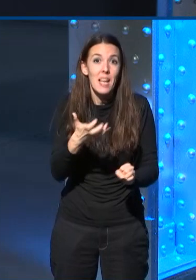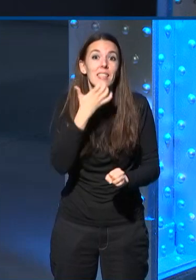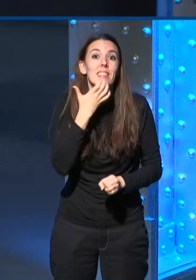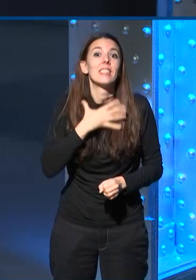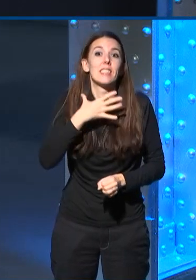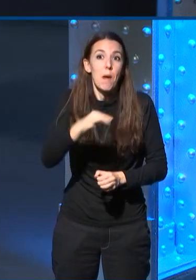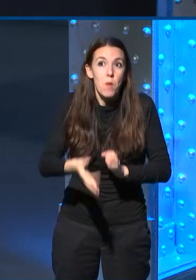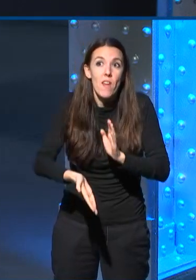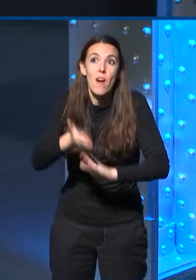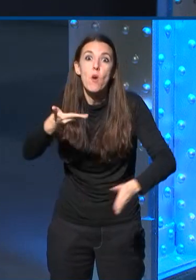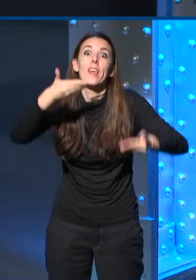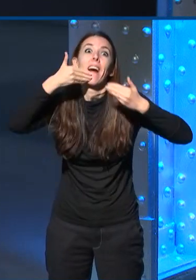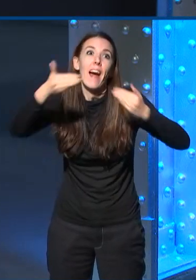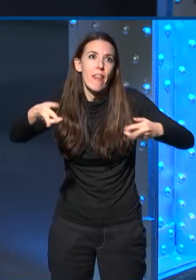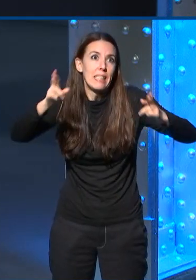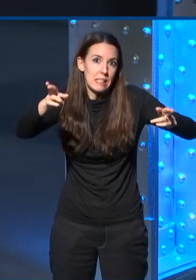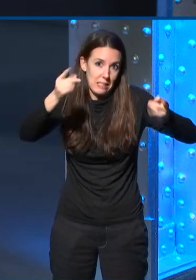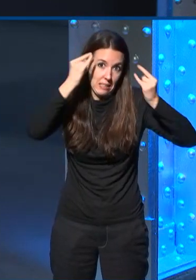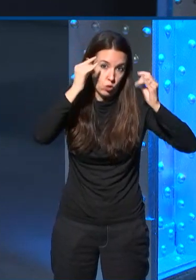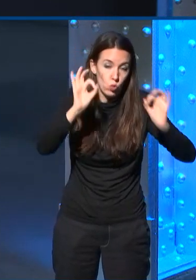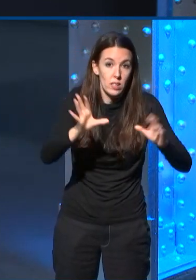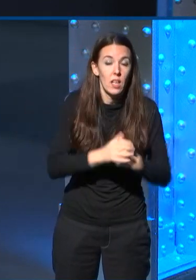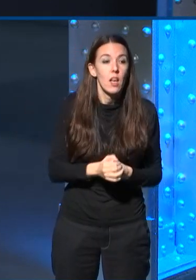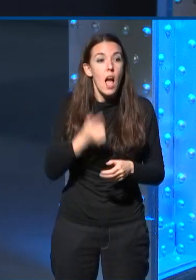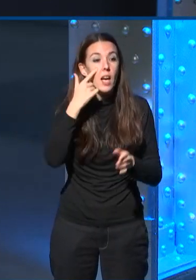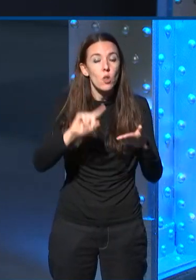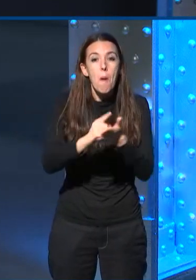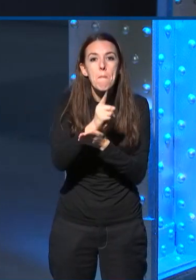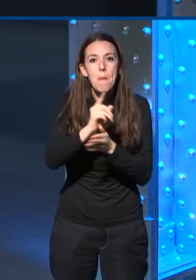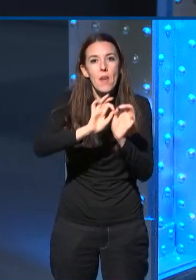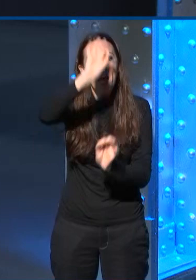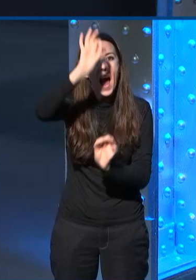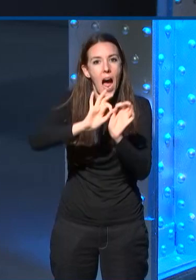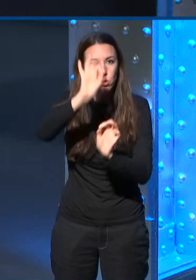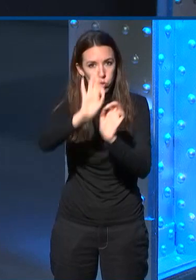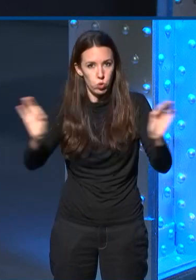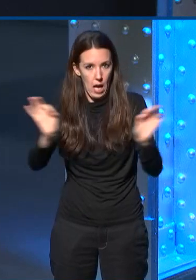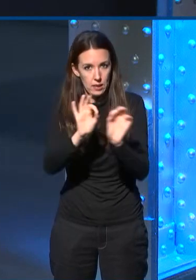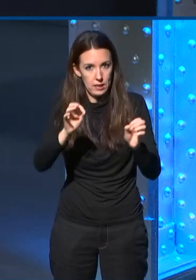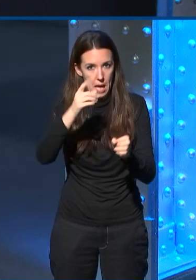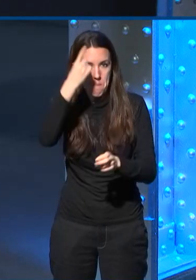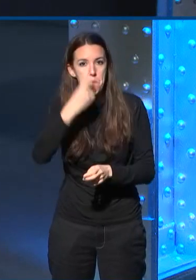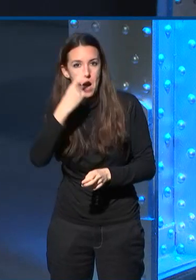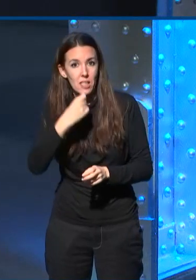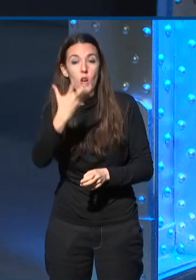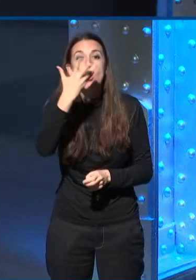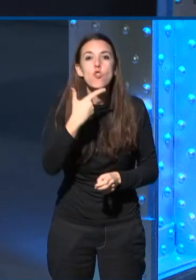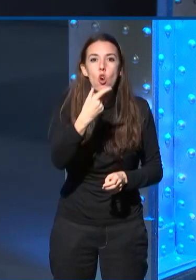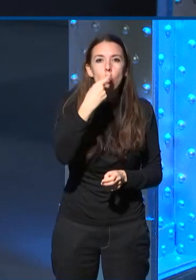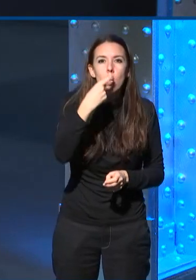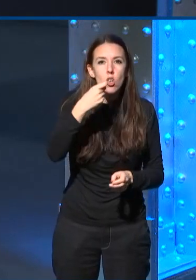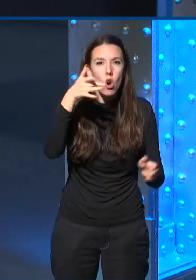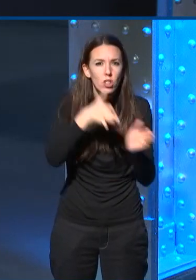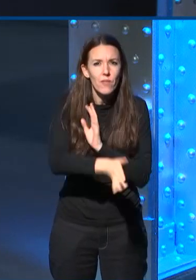podemos y gracias, cruzando los dedos. Esto es un mapa de alturas de Marte. Tenemos aquí latitud y longitud, y los colores rojos son grandes